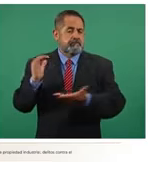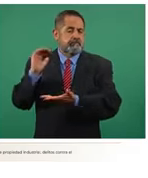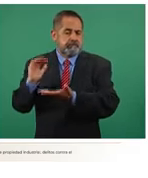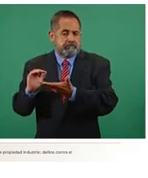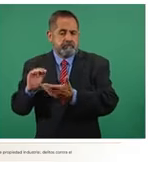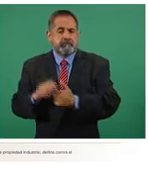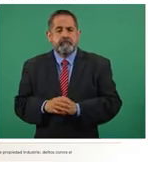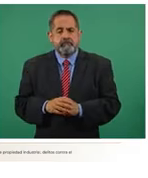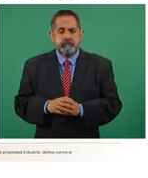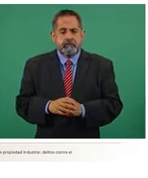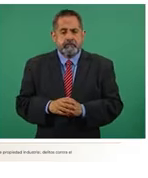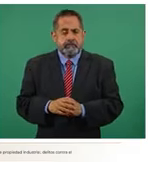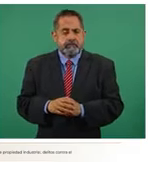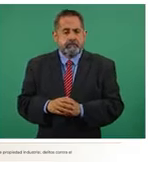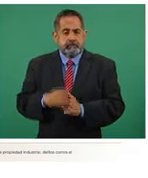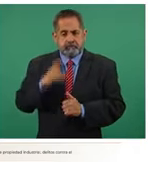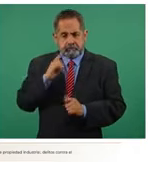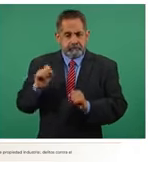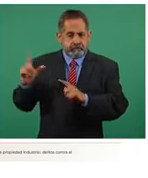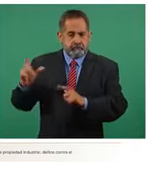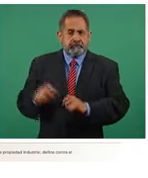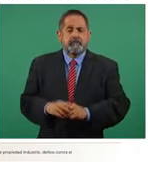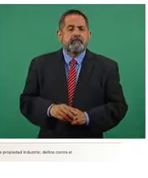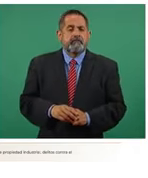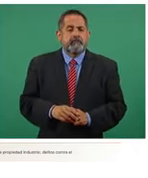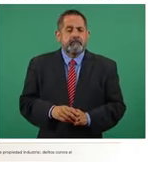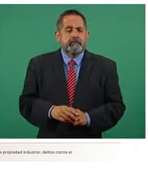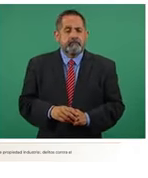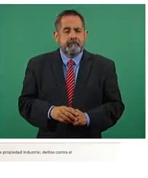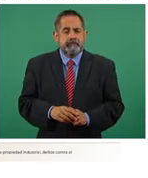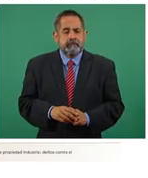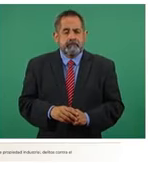total se redujo, la siguiente por favor, en